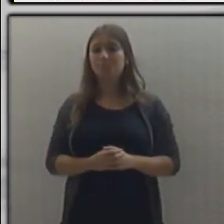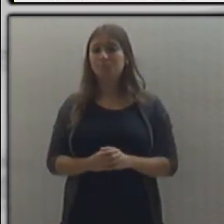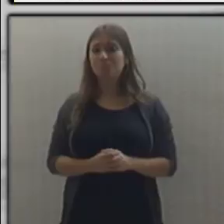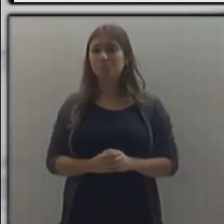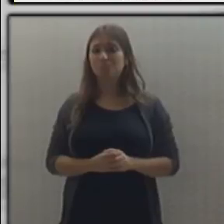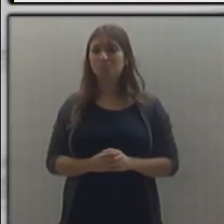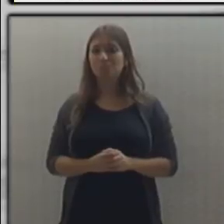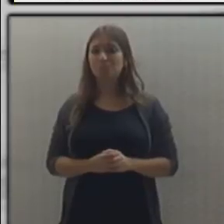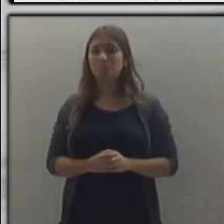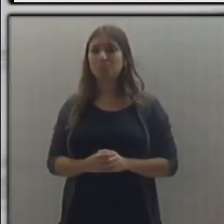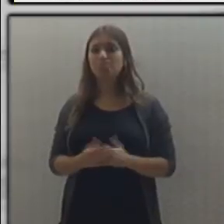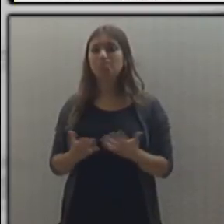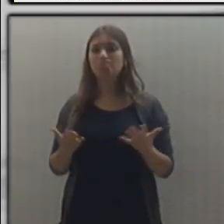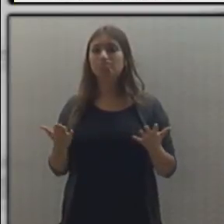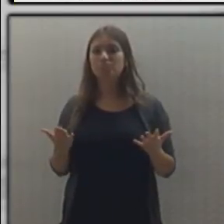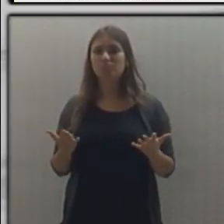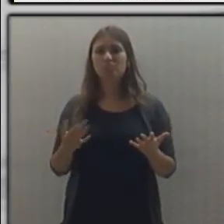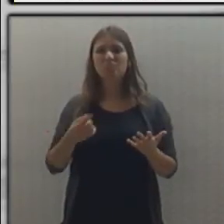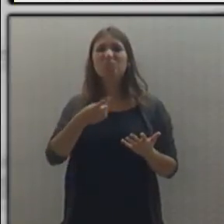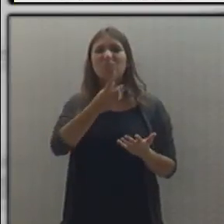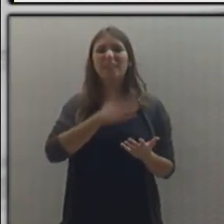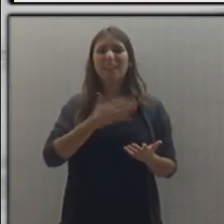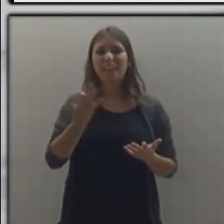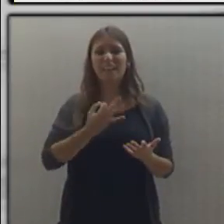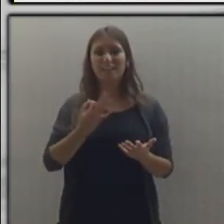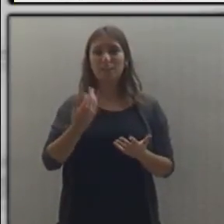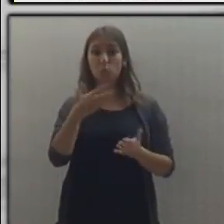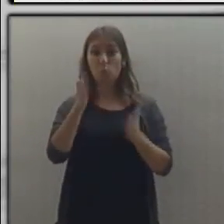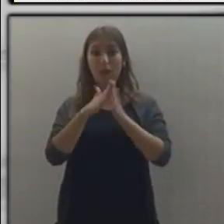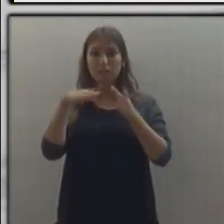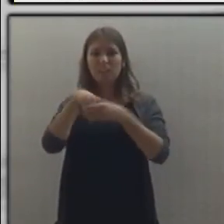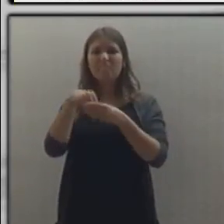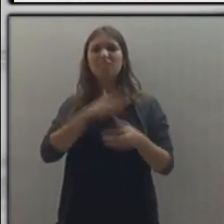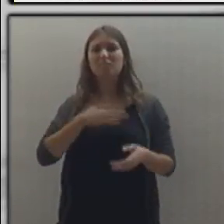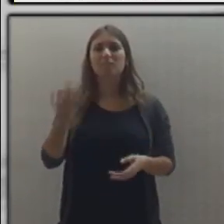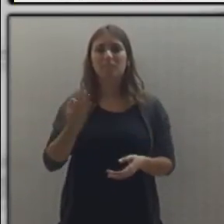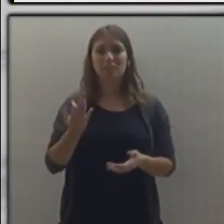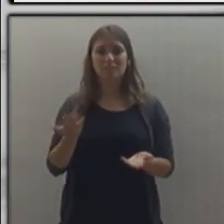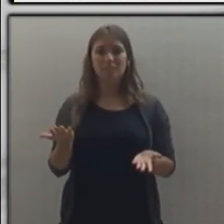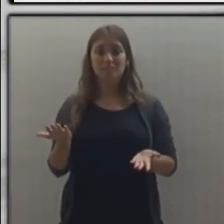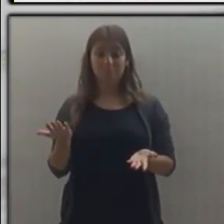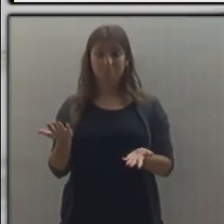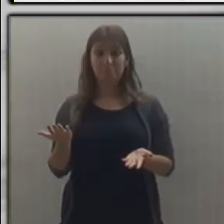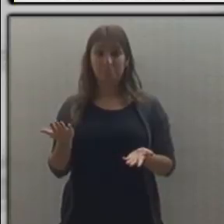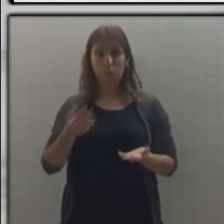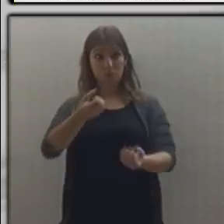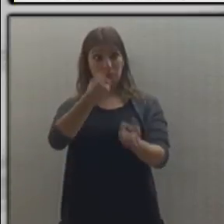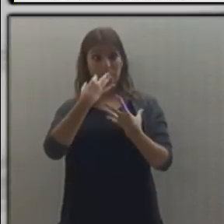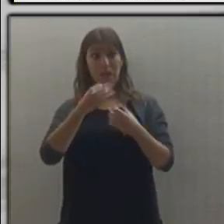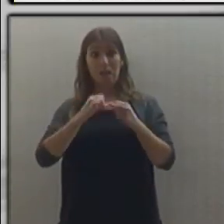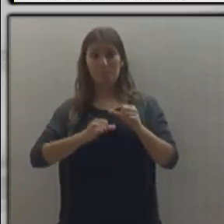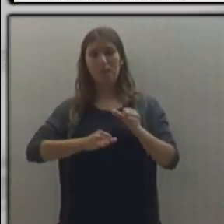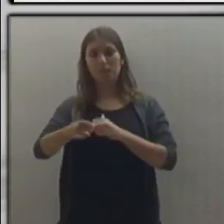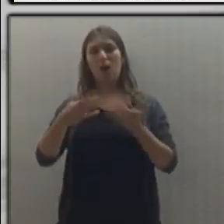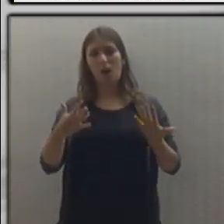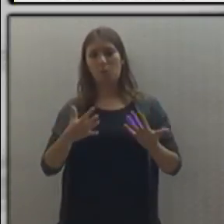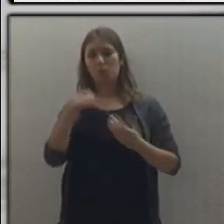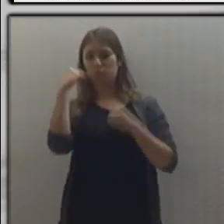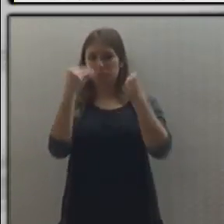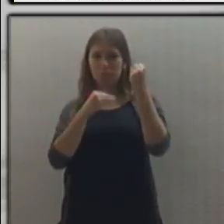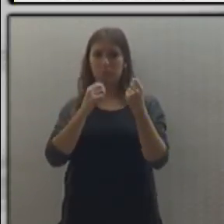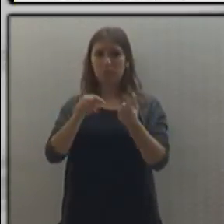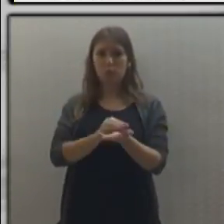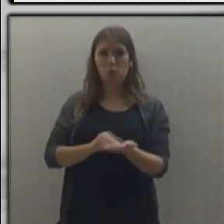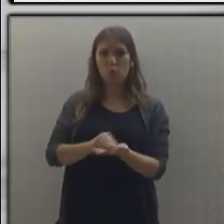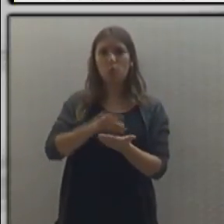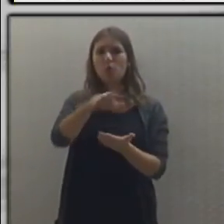es qué es lo que queréis vosotros de vuestra vivienda, porque a partir de ahí es donde podemos buscar soluciones.